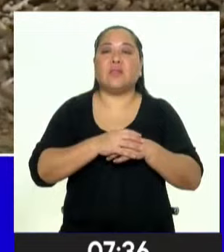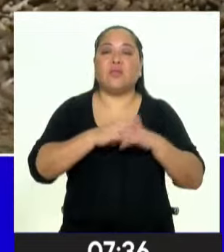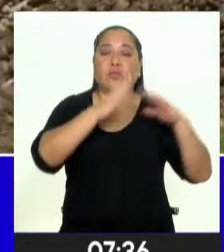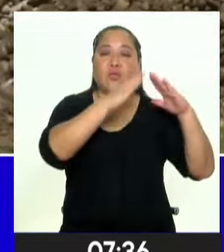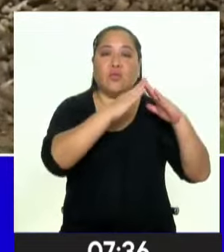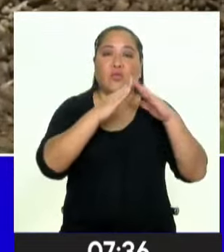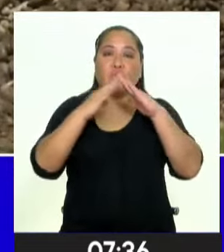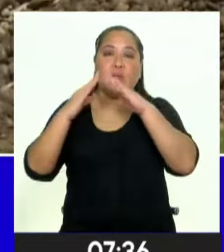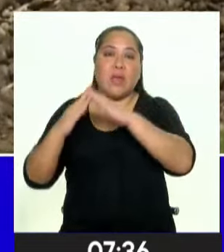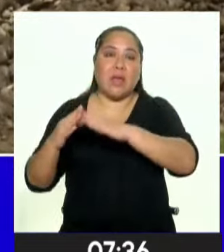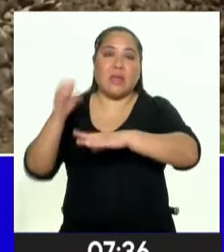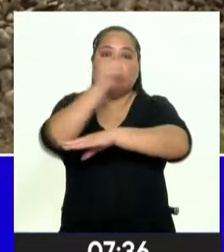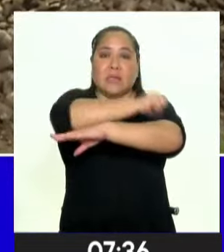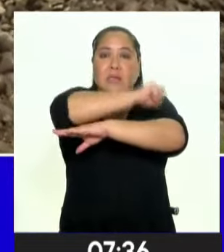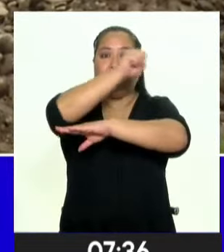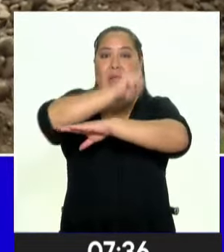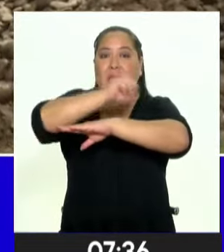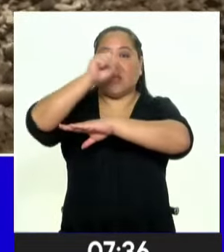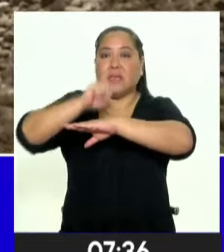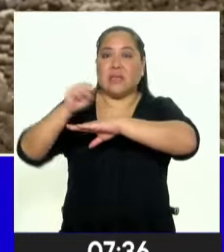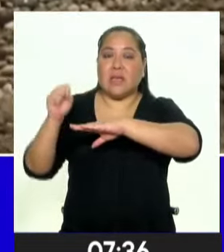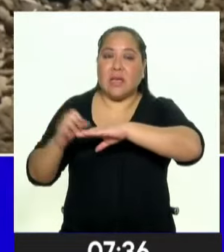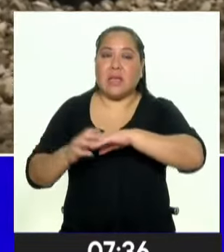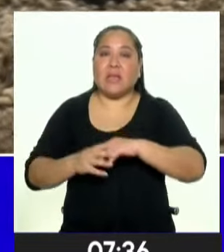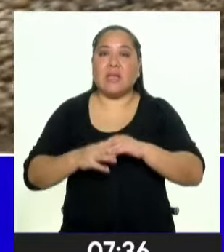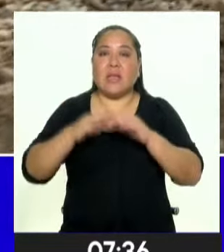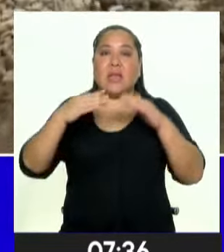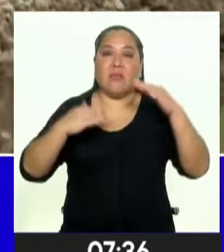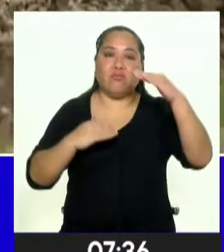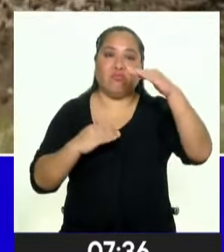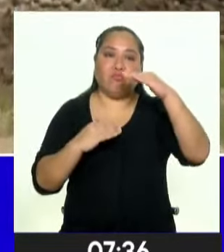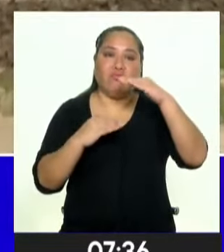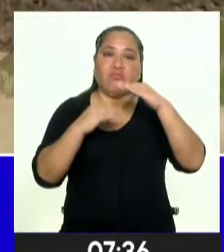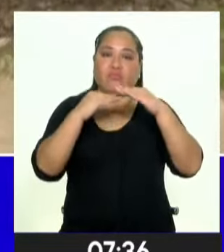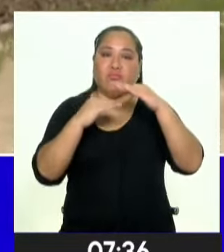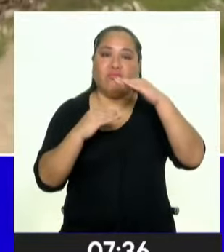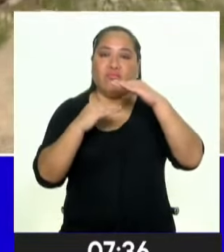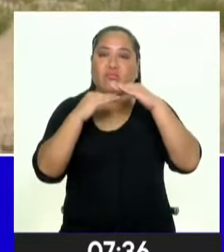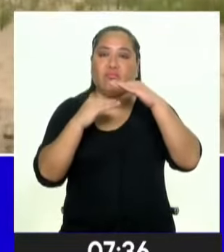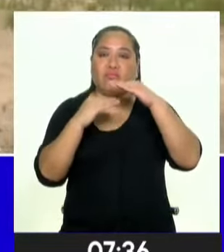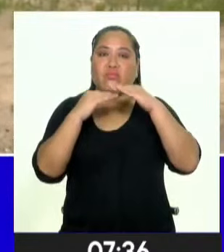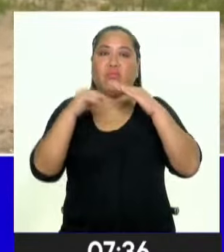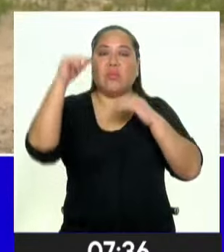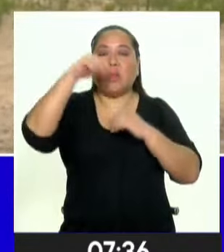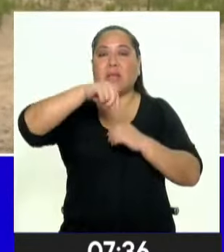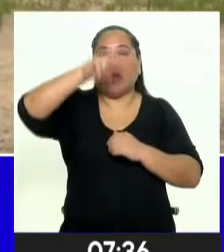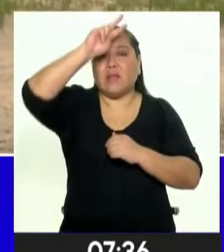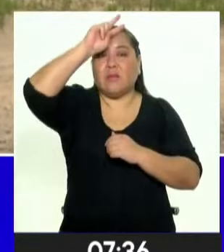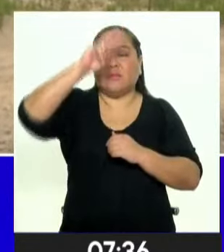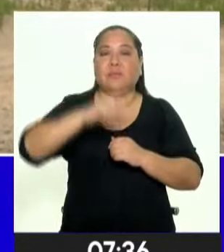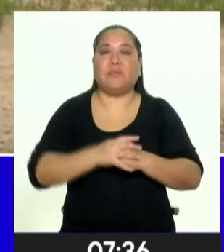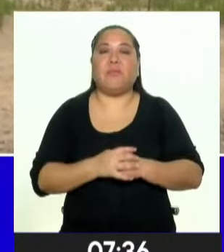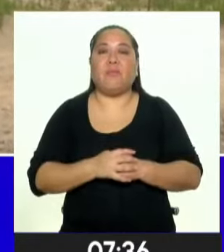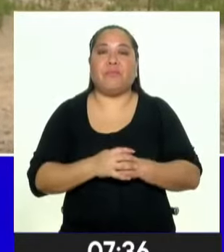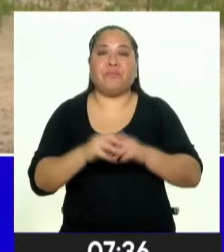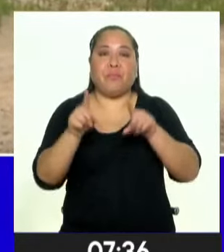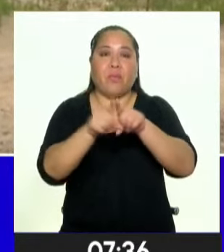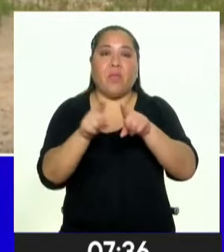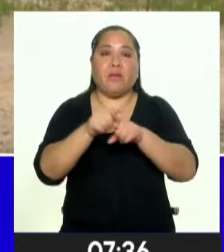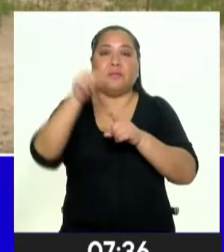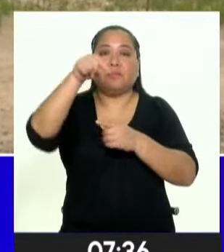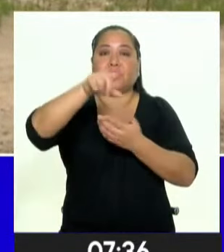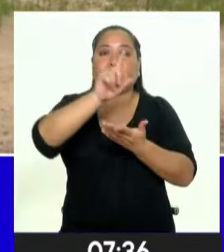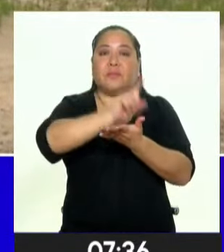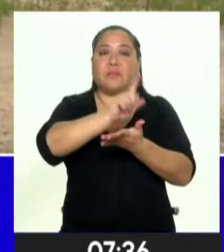eso estamos reduciendo la brecha que tenemos en el Perú también hemos en el caso de Lima hemos